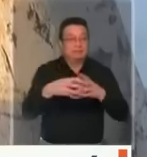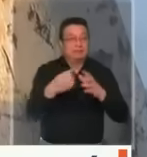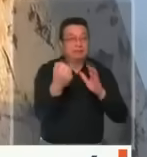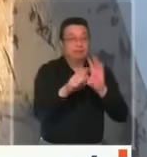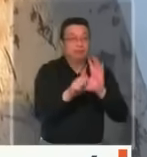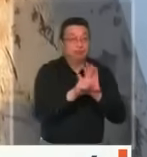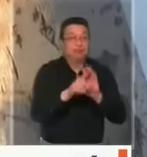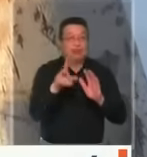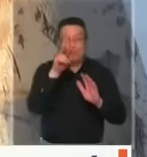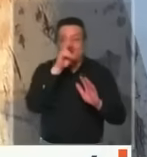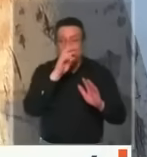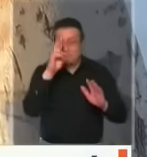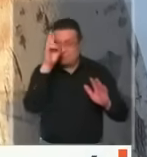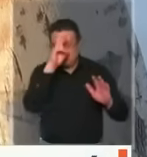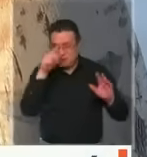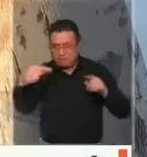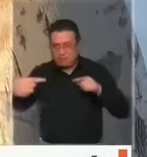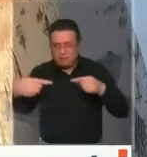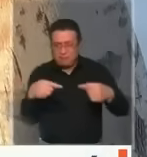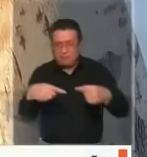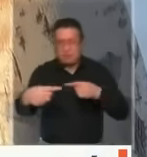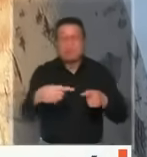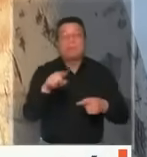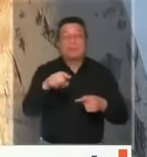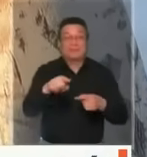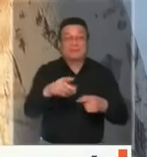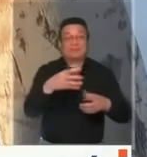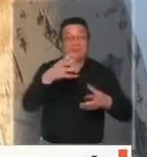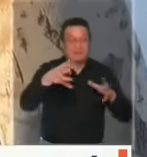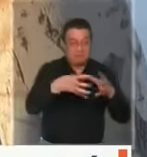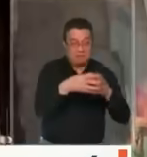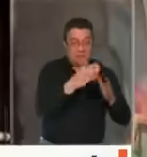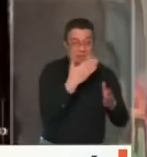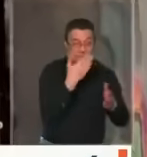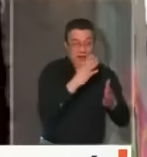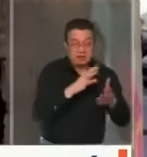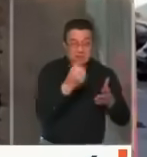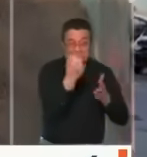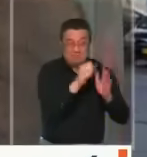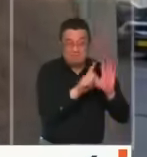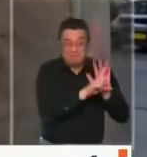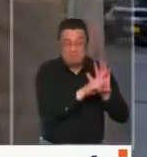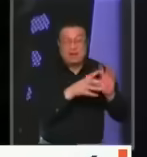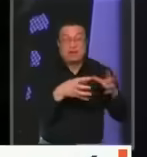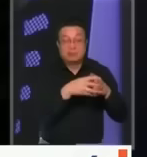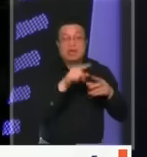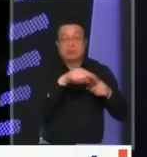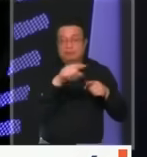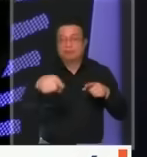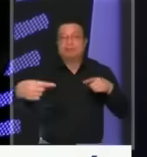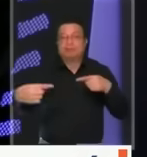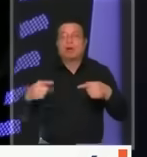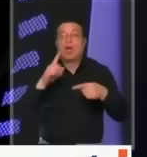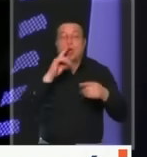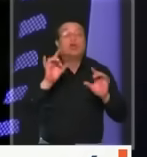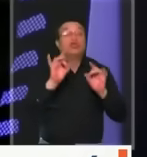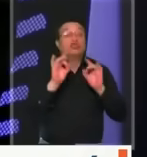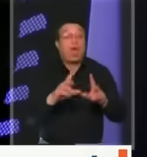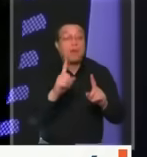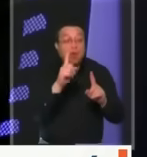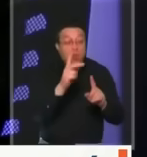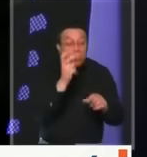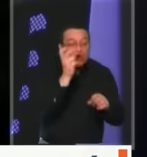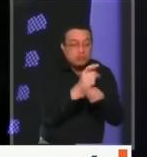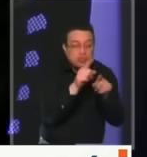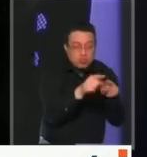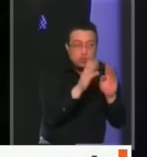de maneras extrañas. Estas estructuras criminales, el crimen organizado, la verdad que no se sitúa y no se especifica solamente en un hecho delictual,